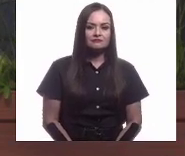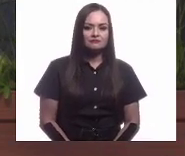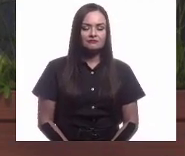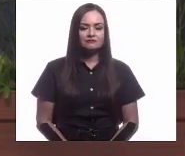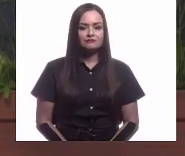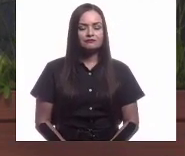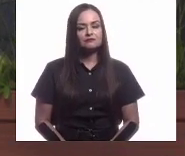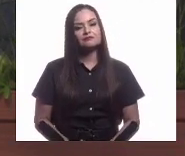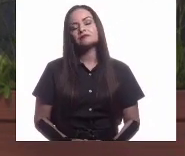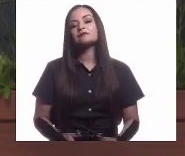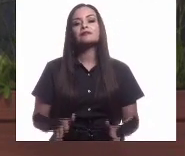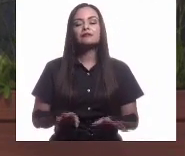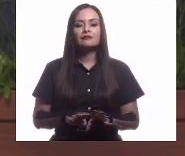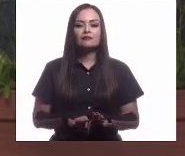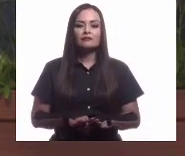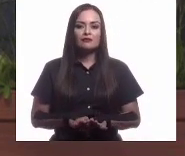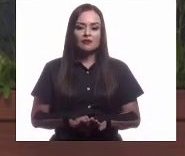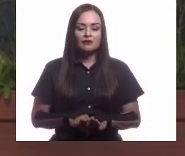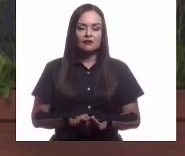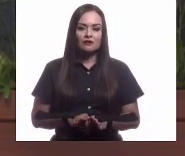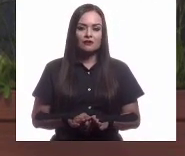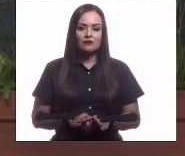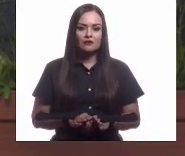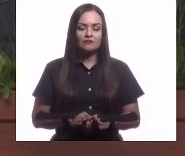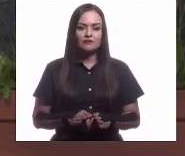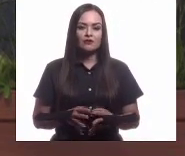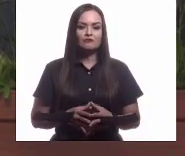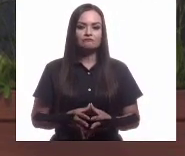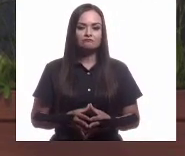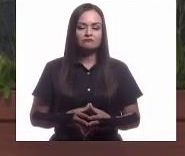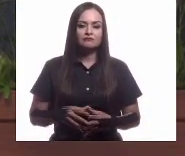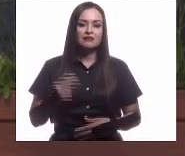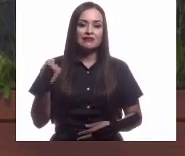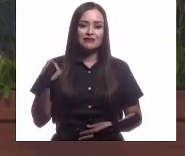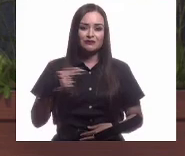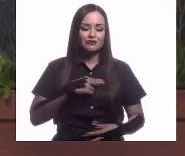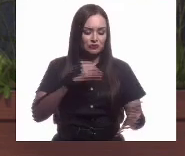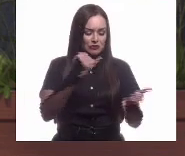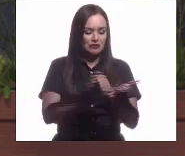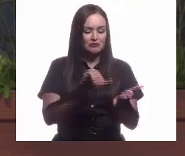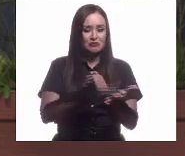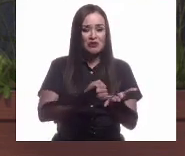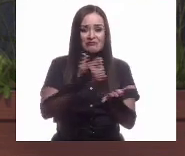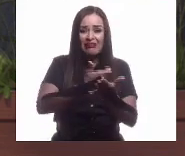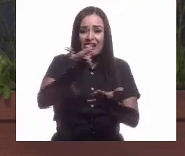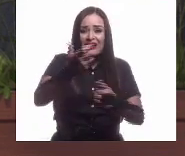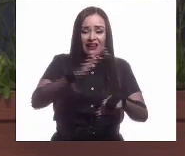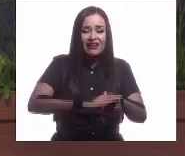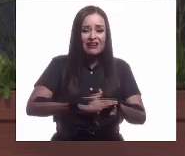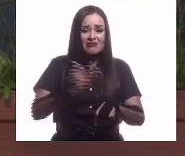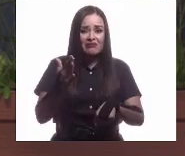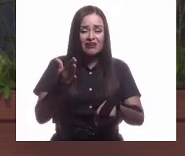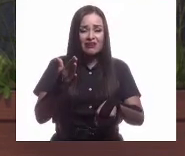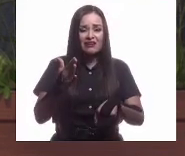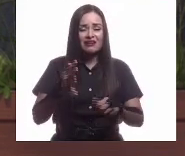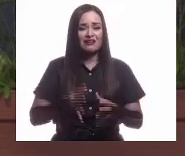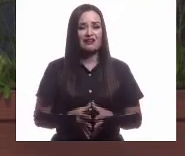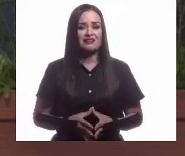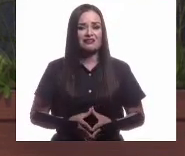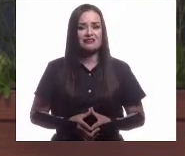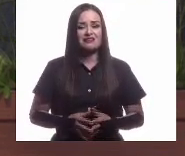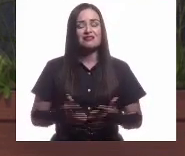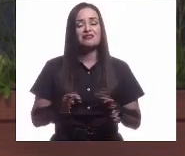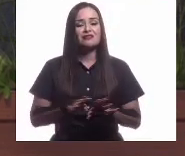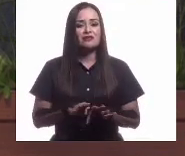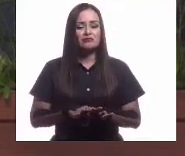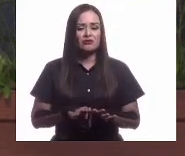Al mismo tiempo que somos obligados a pagar más impuestos, se nos imponen recortes